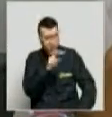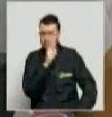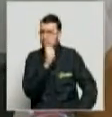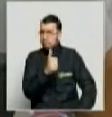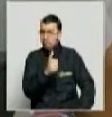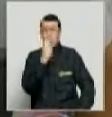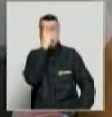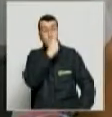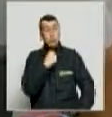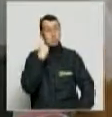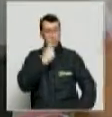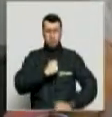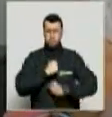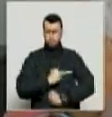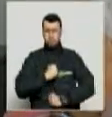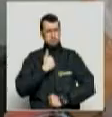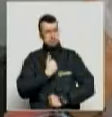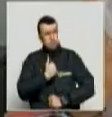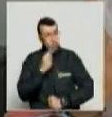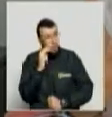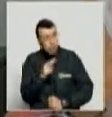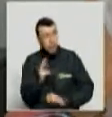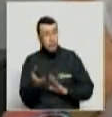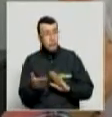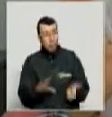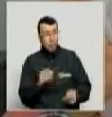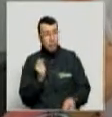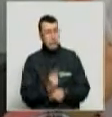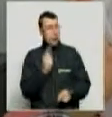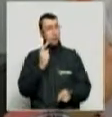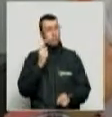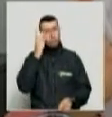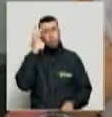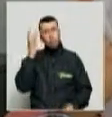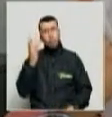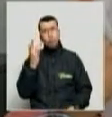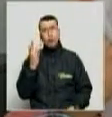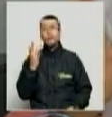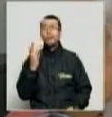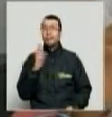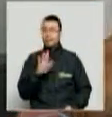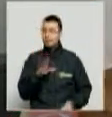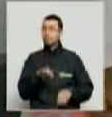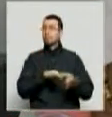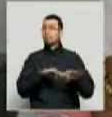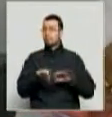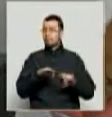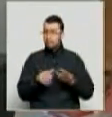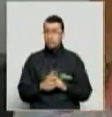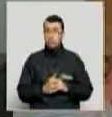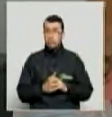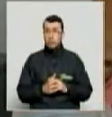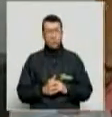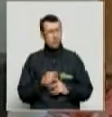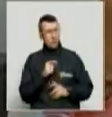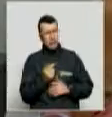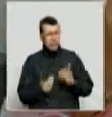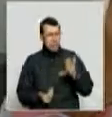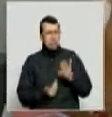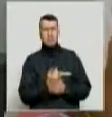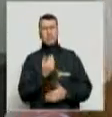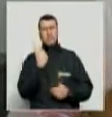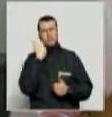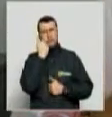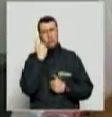bien se muere? ¿Qué es lo que pasa? ¿Cómo se empieza a enfermar